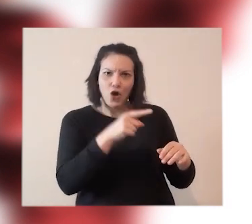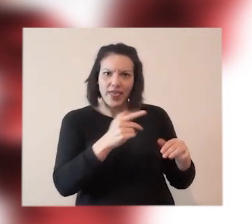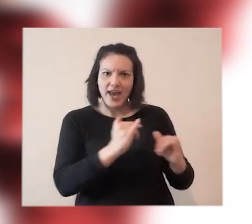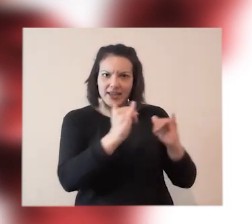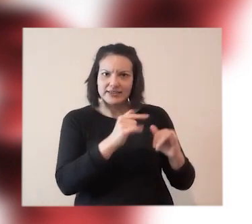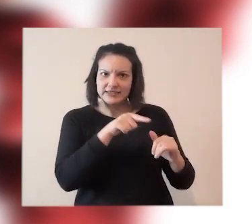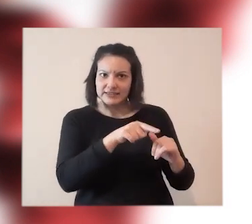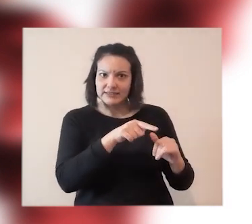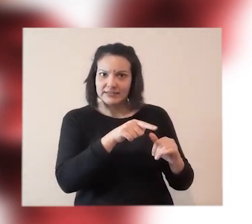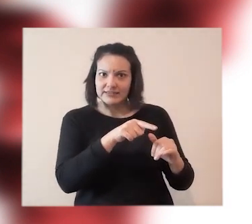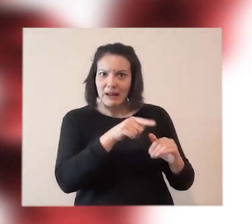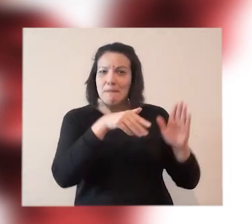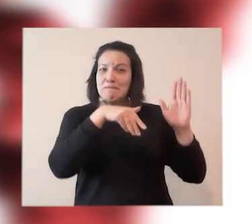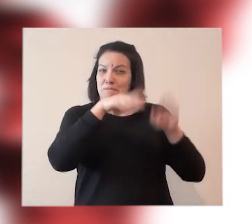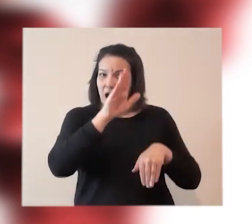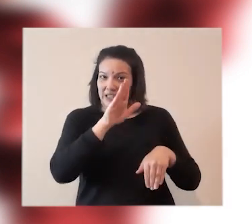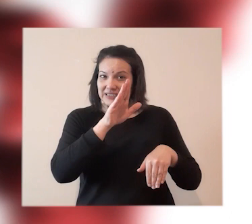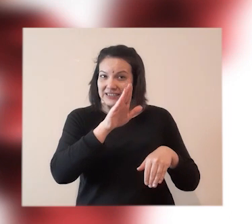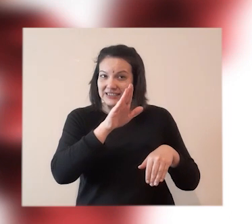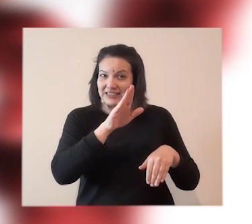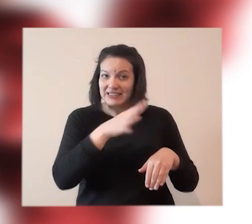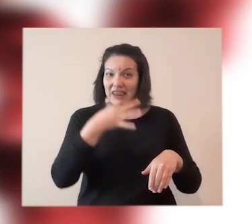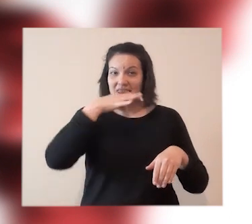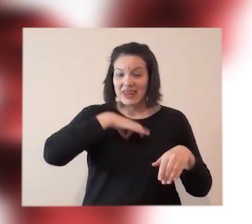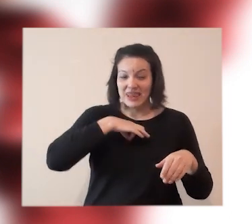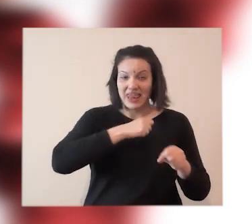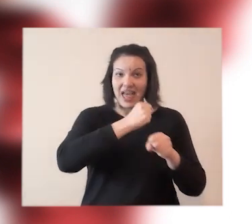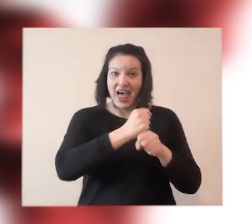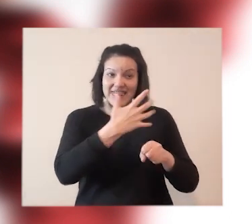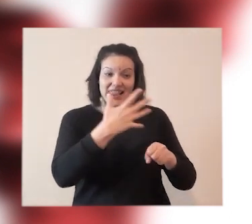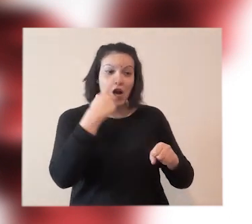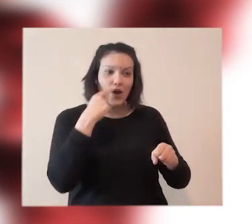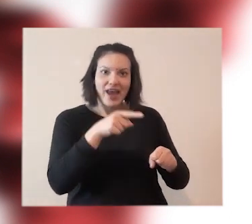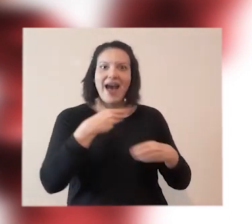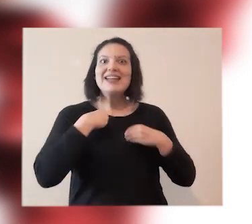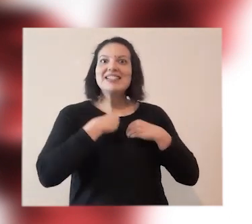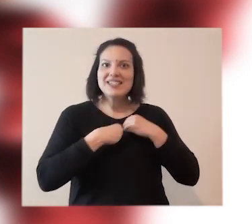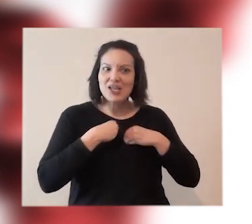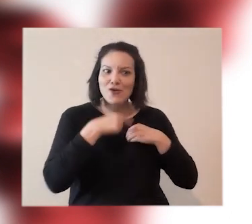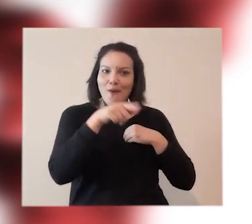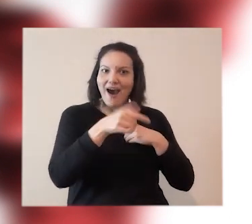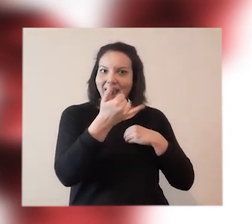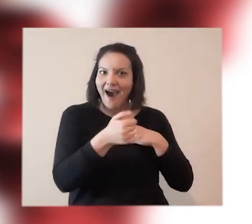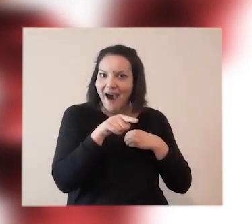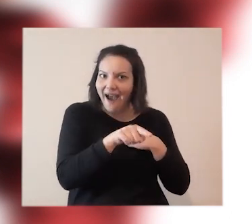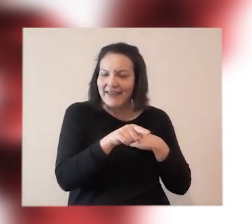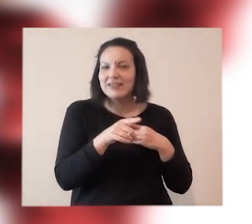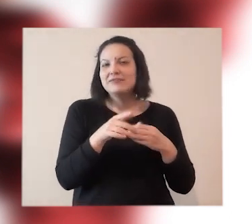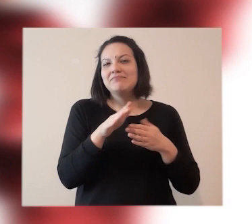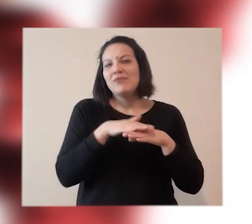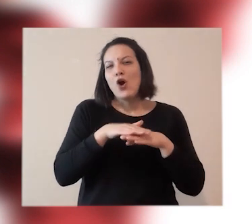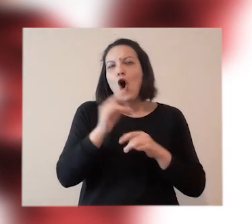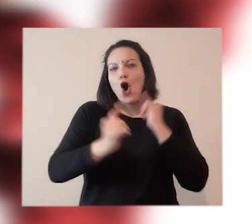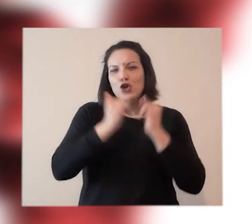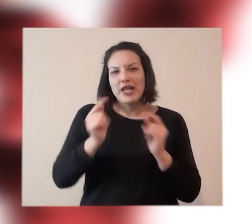ahí, en la mayoría de los casos, comienza la aparición de síntomas, ¿sí? Entonces, básicamente, como para hacer un resumen, ¿no?, de lo que